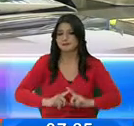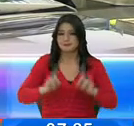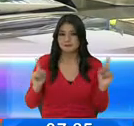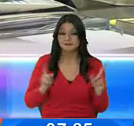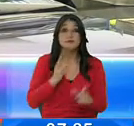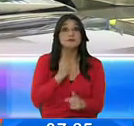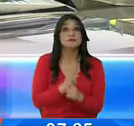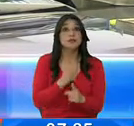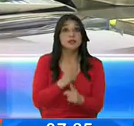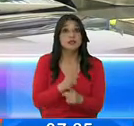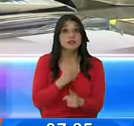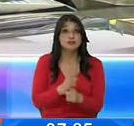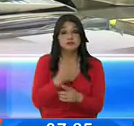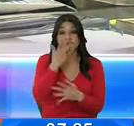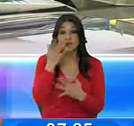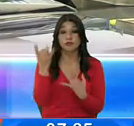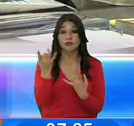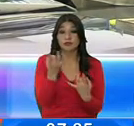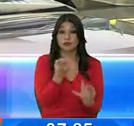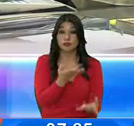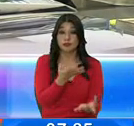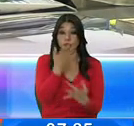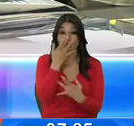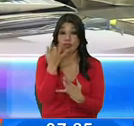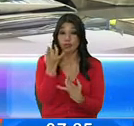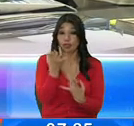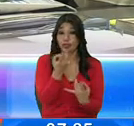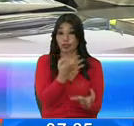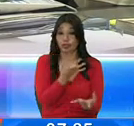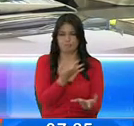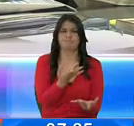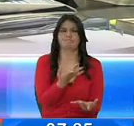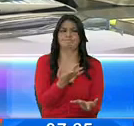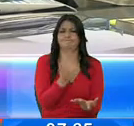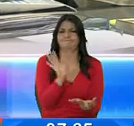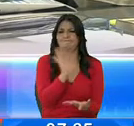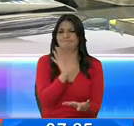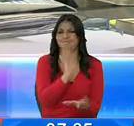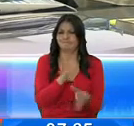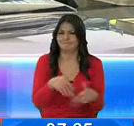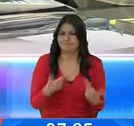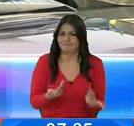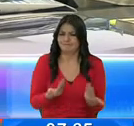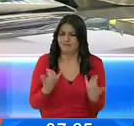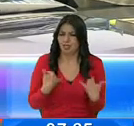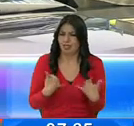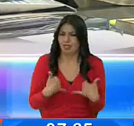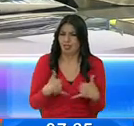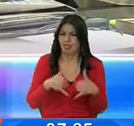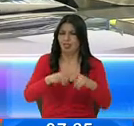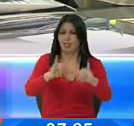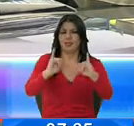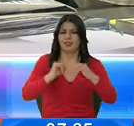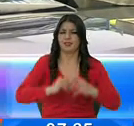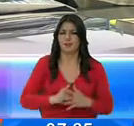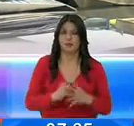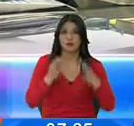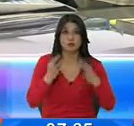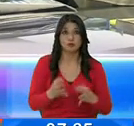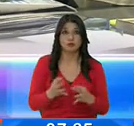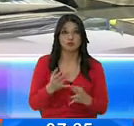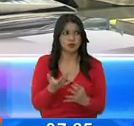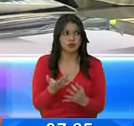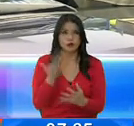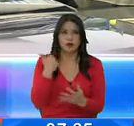eso es que atizar el odio del fuego del odio por terrible fue terrible porque se nos enseñó en el pasado a odiar